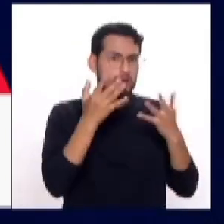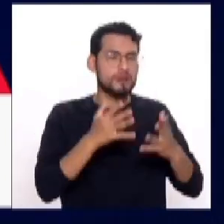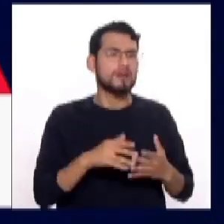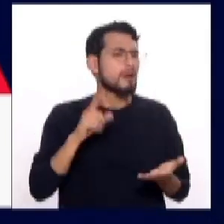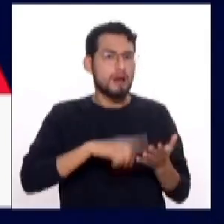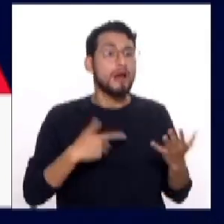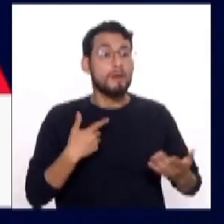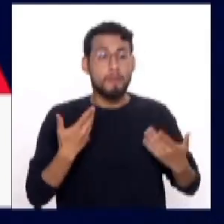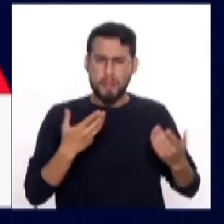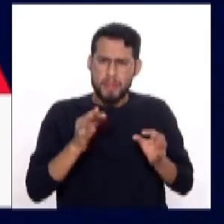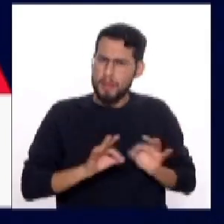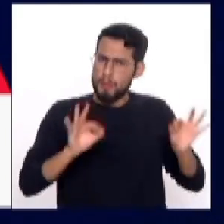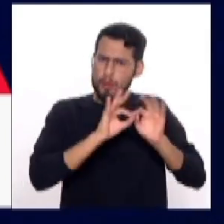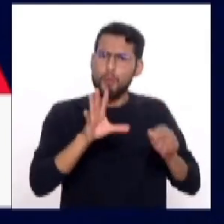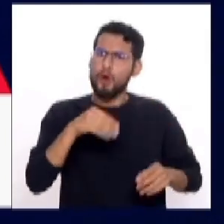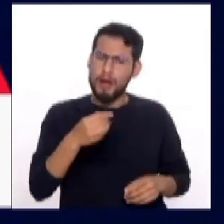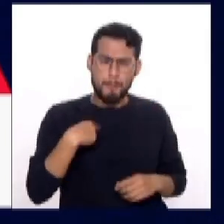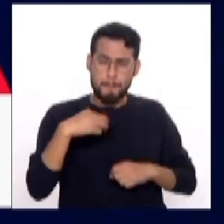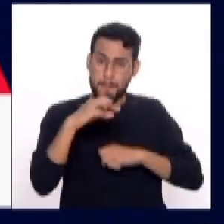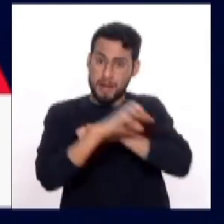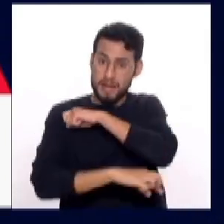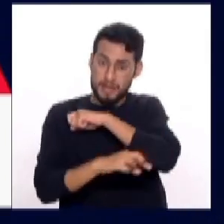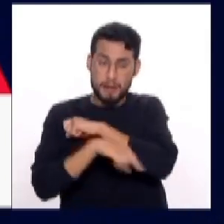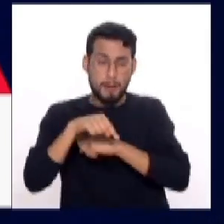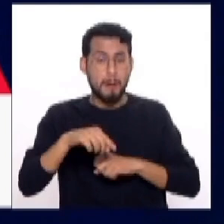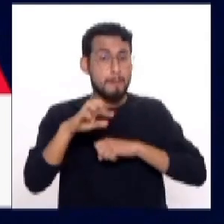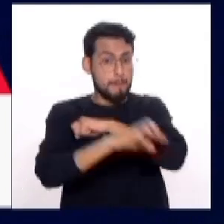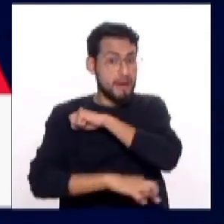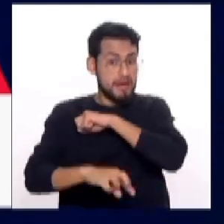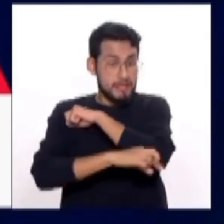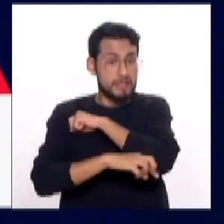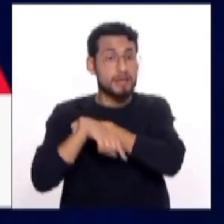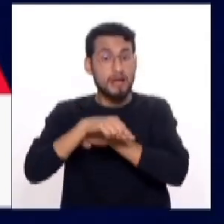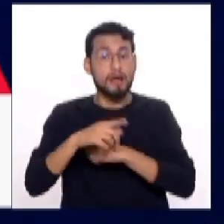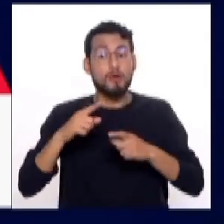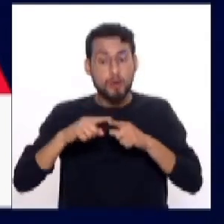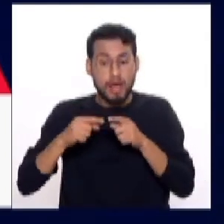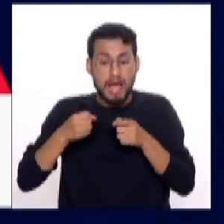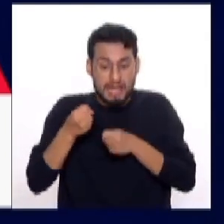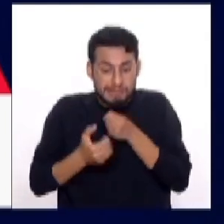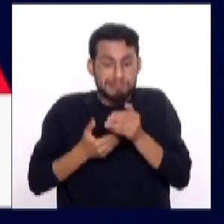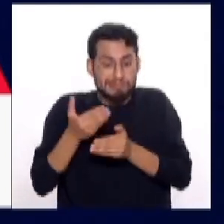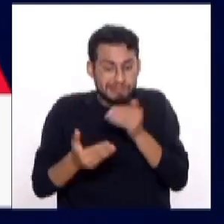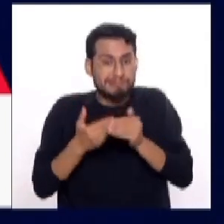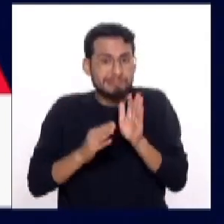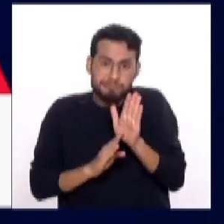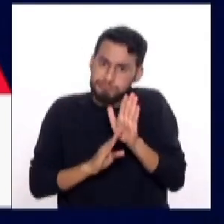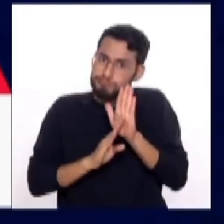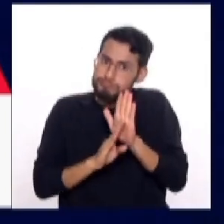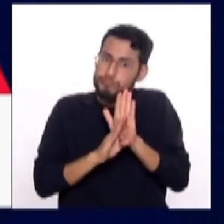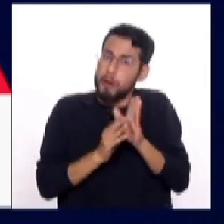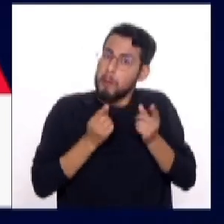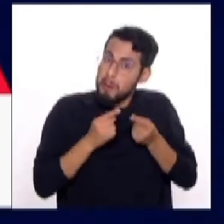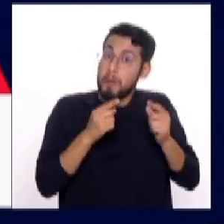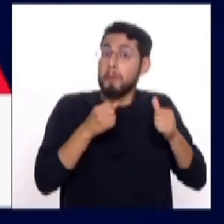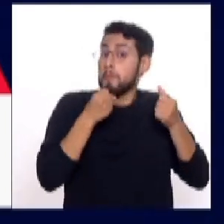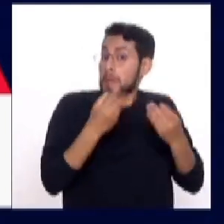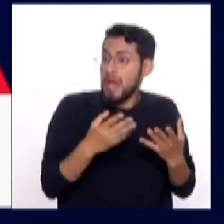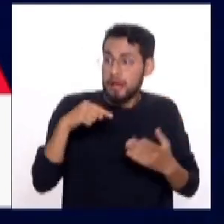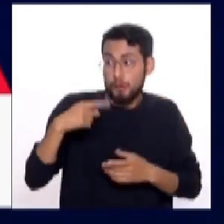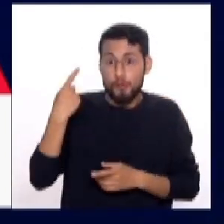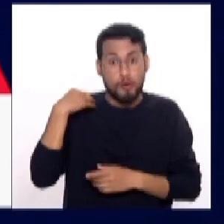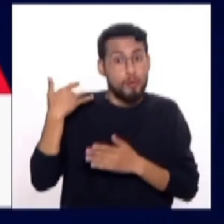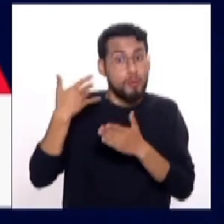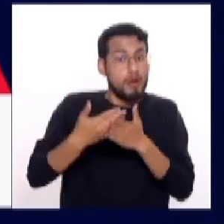rol del vida es tremendamente importante porque nuestros países como países en vías de desarrollo que les ha ido relativamente bien en el último tiempo